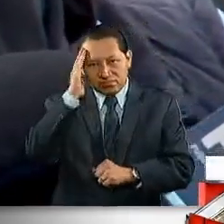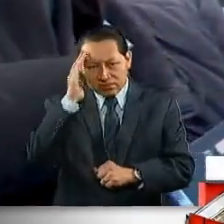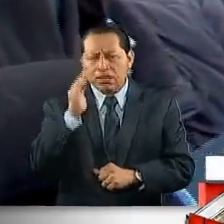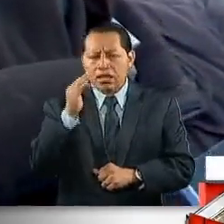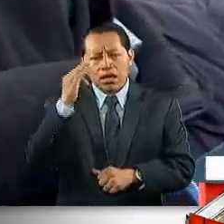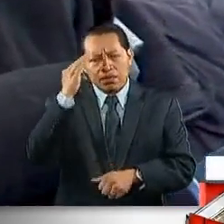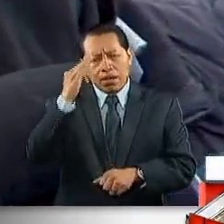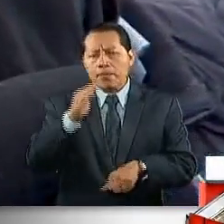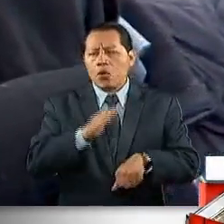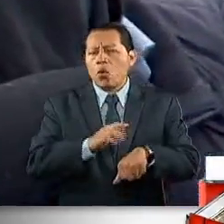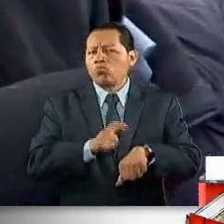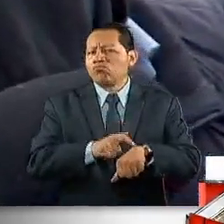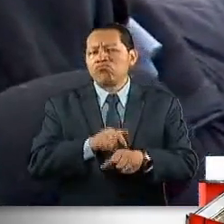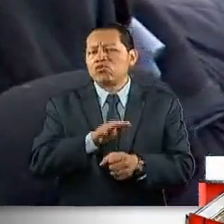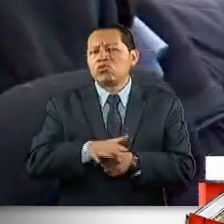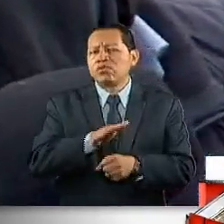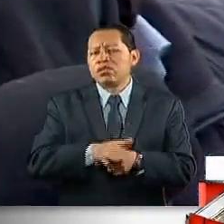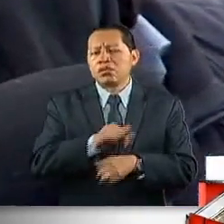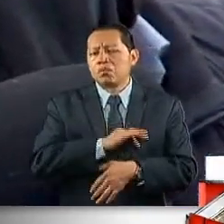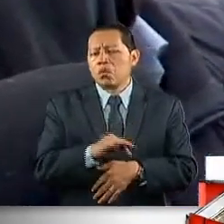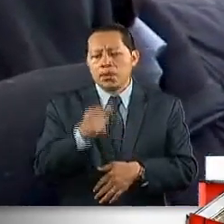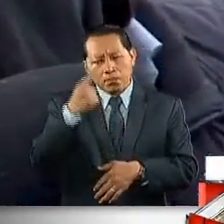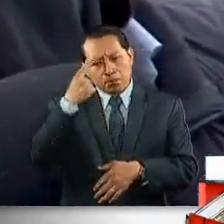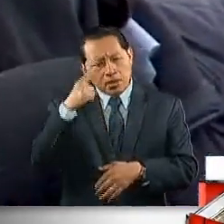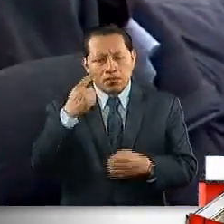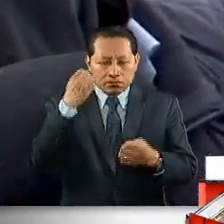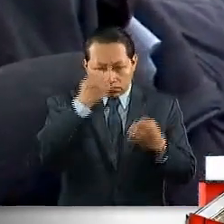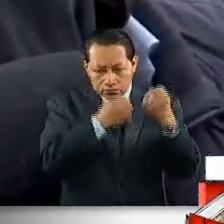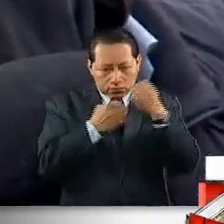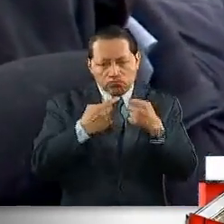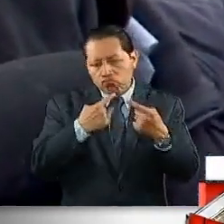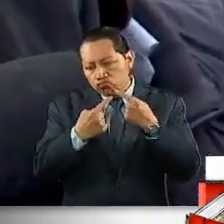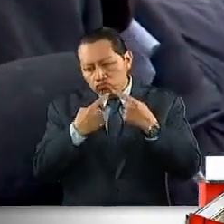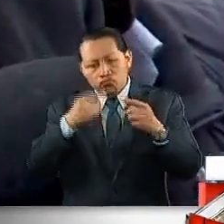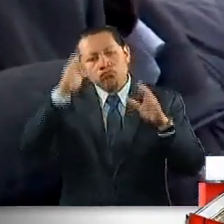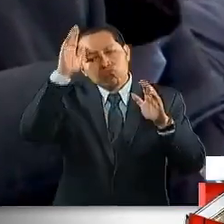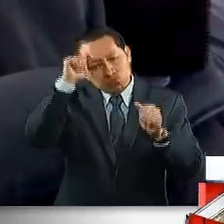analizar, deliberar y resolver sobre esta materia tan importante.